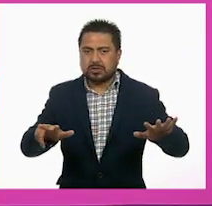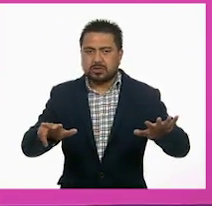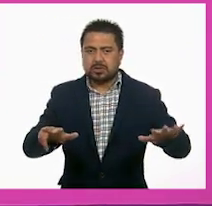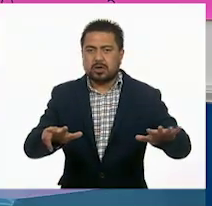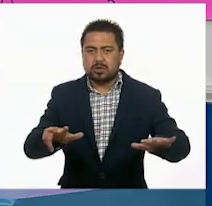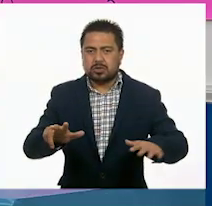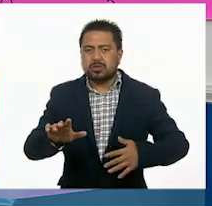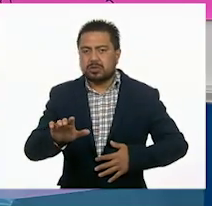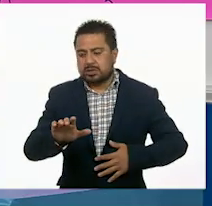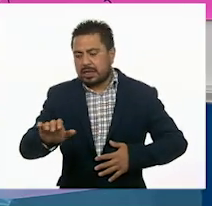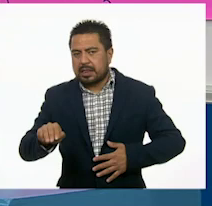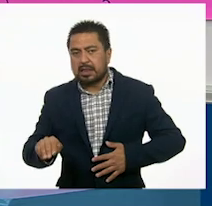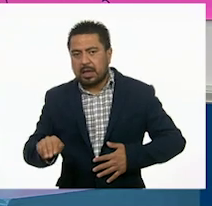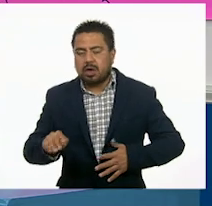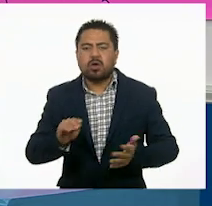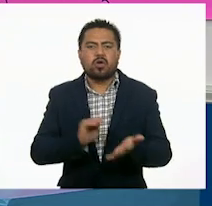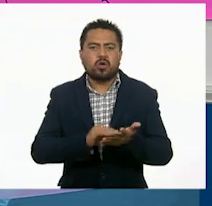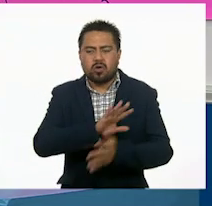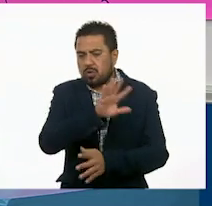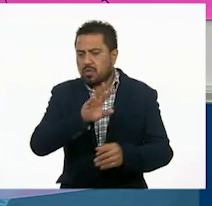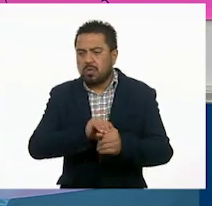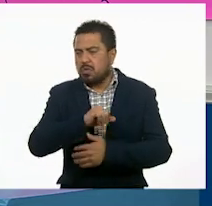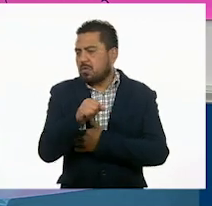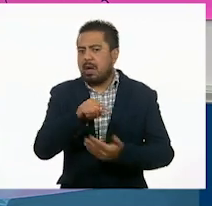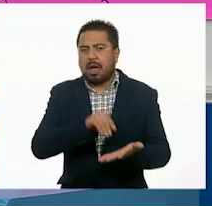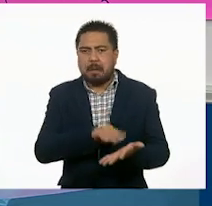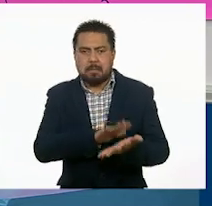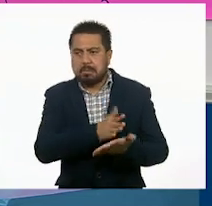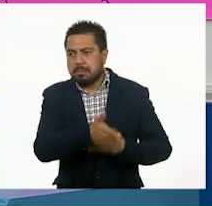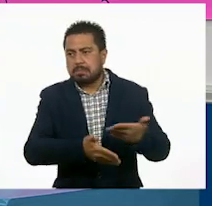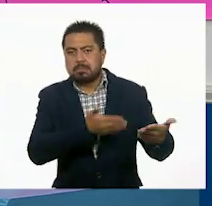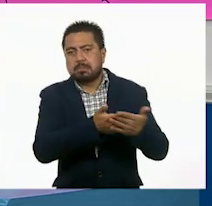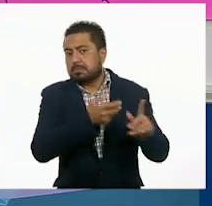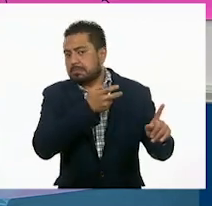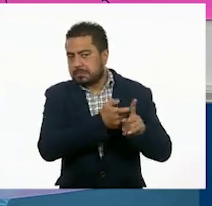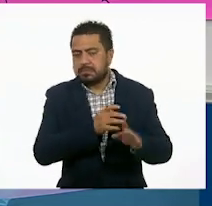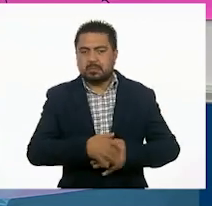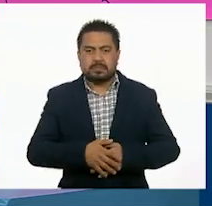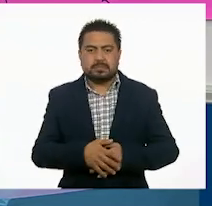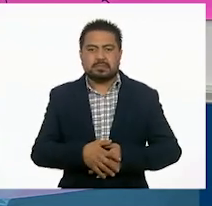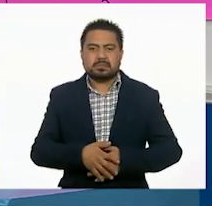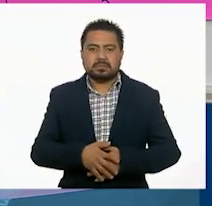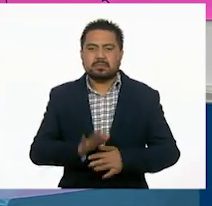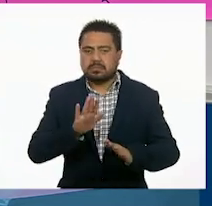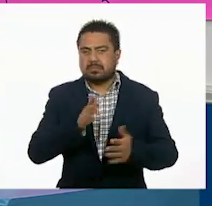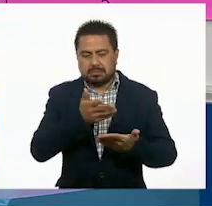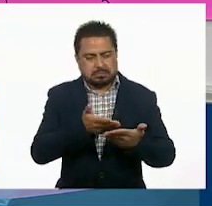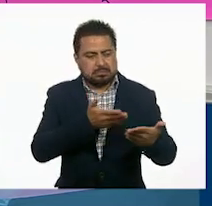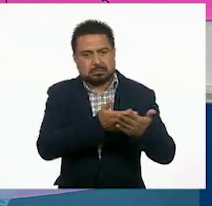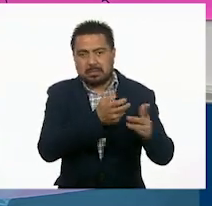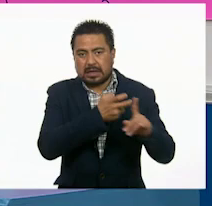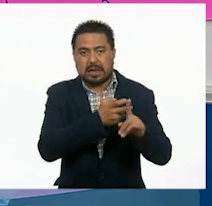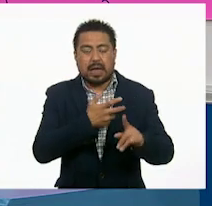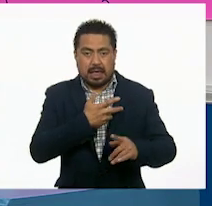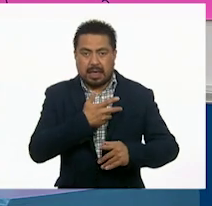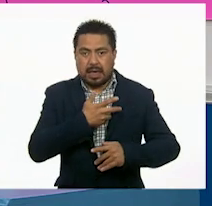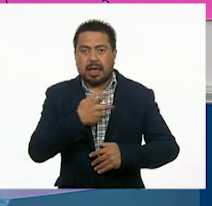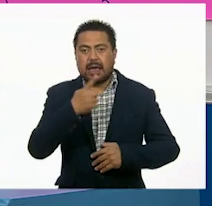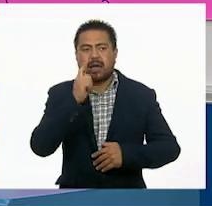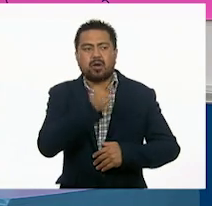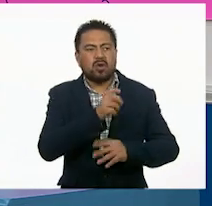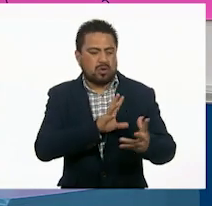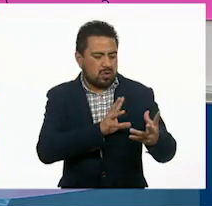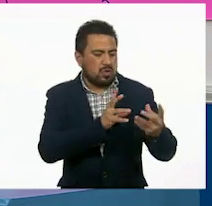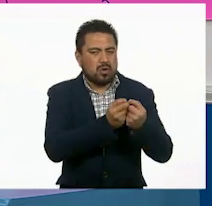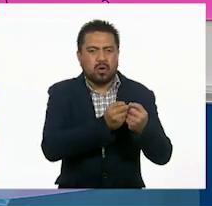18 centímetros. Toda proporción guardada, ¿no? Ahí está el término, la proporción, que es parte